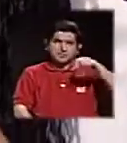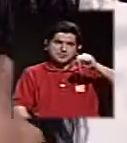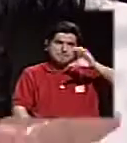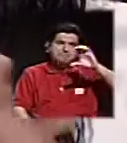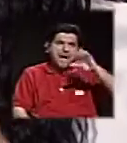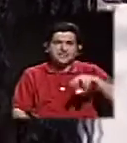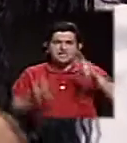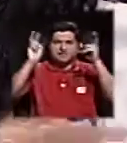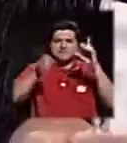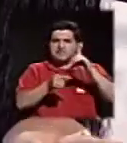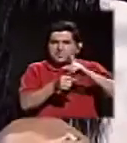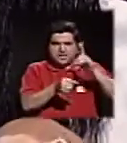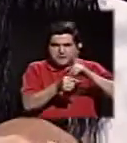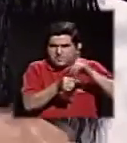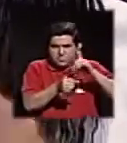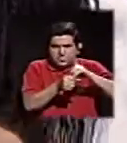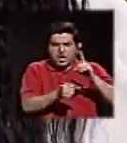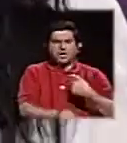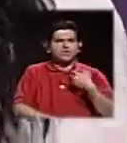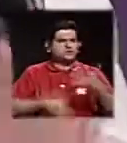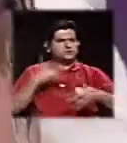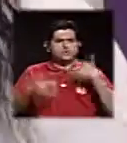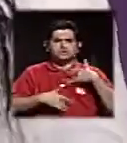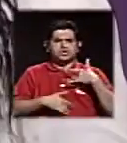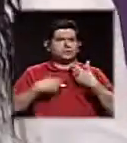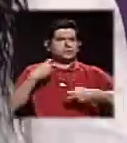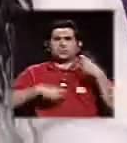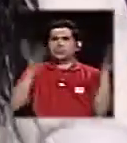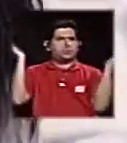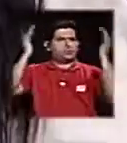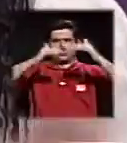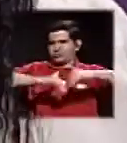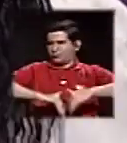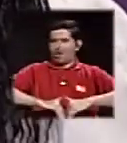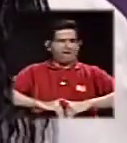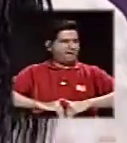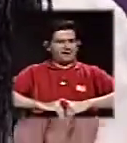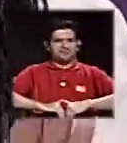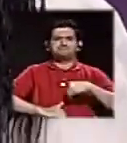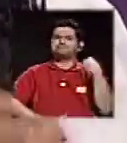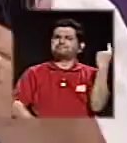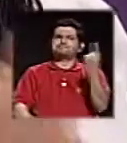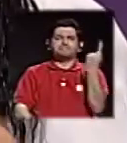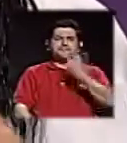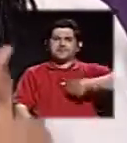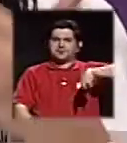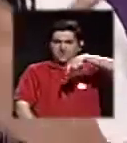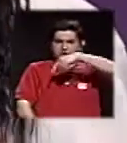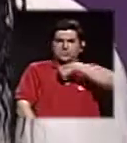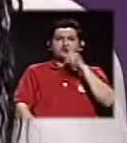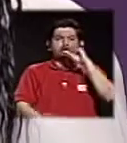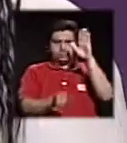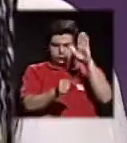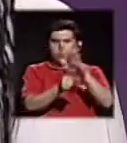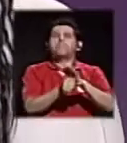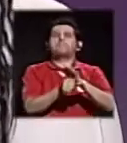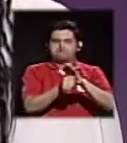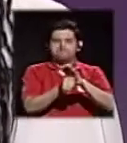con el tema las diputaciones yo siento que no había problemas ya esté siempre hemos logrado cumplir